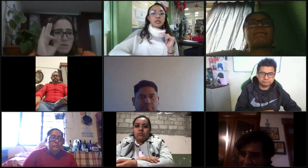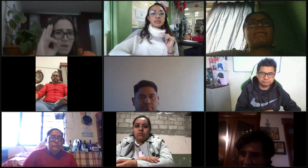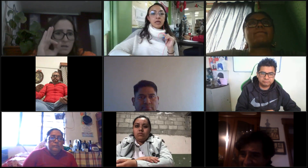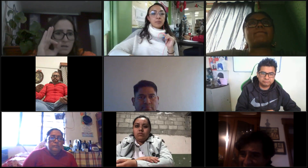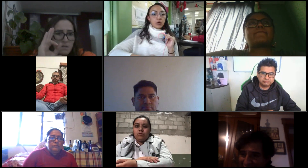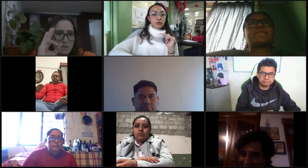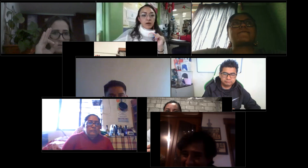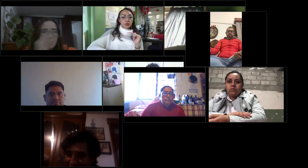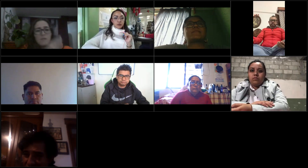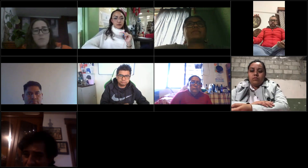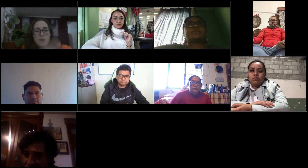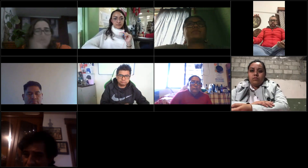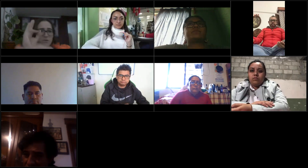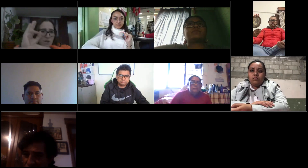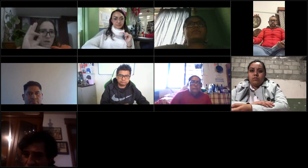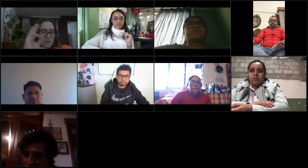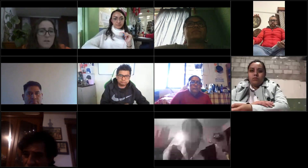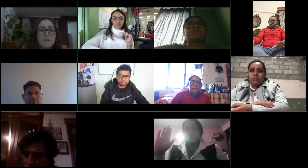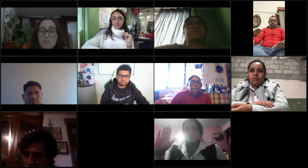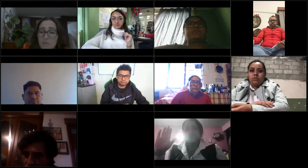¿Qué otra seña? Por favor.